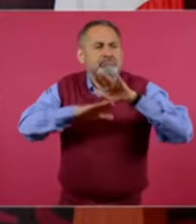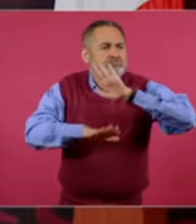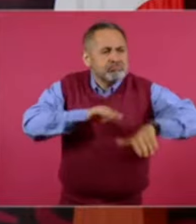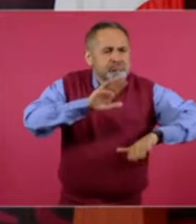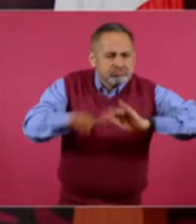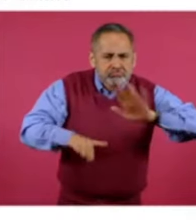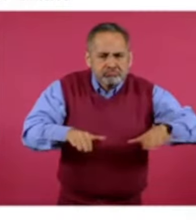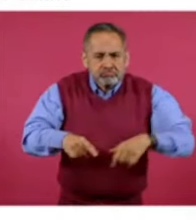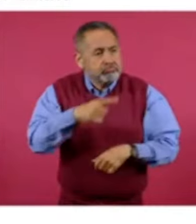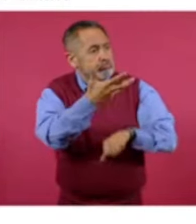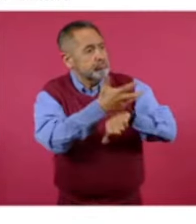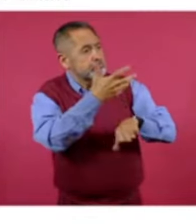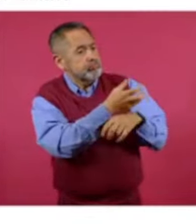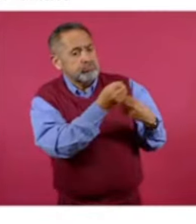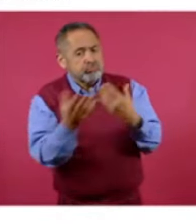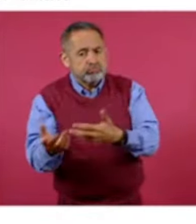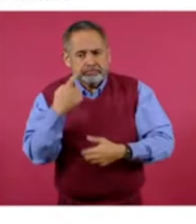inocentes.